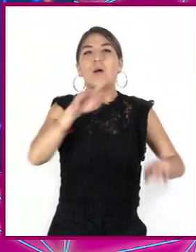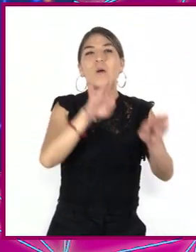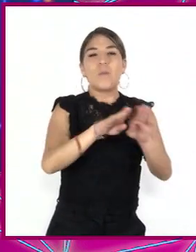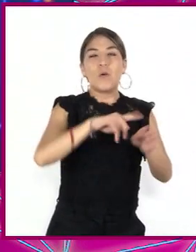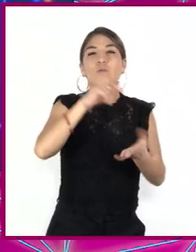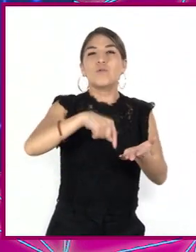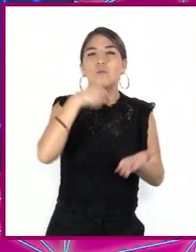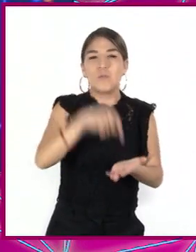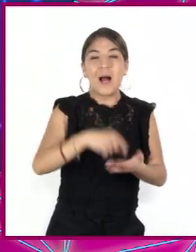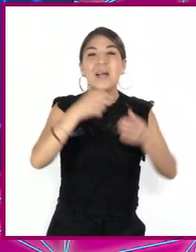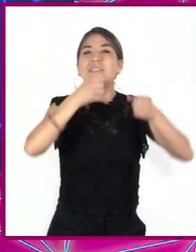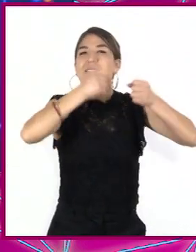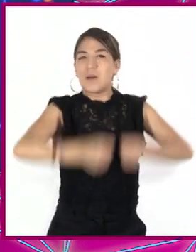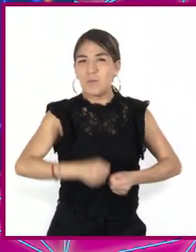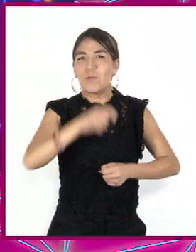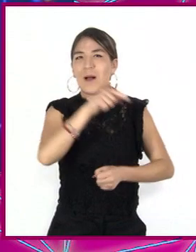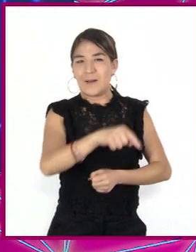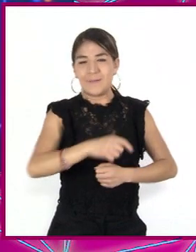lugar determinado.